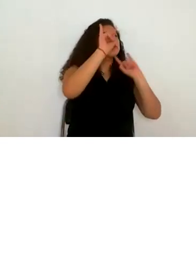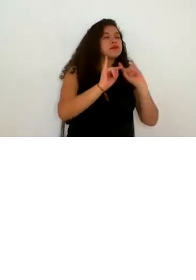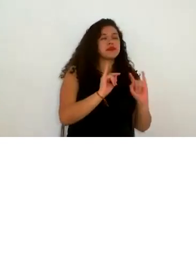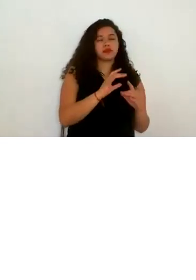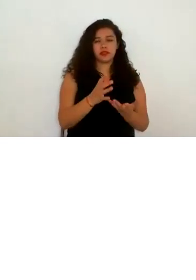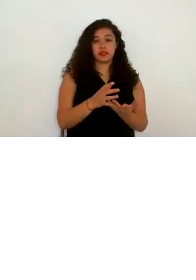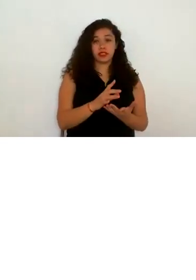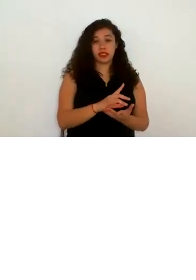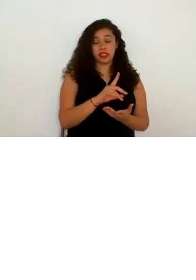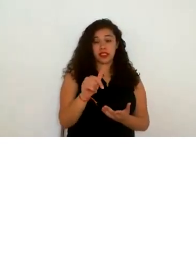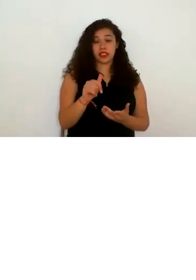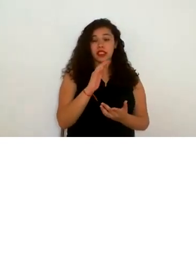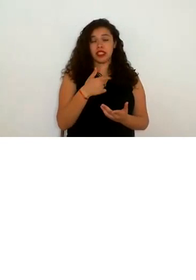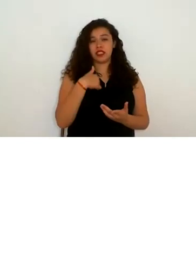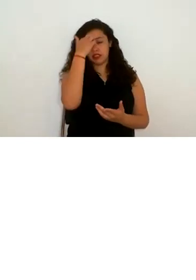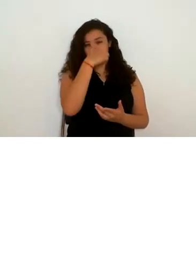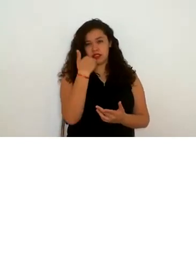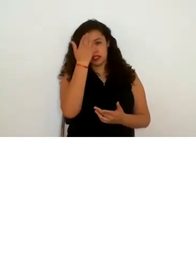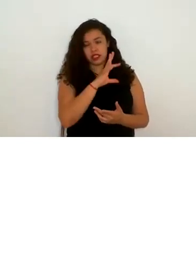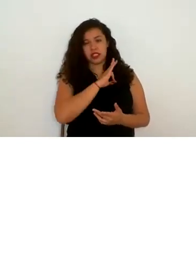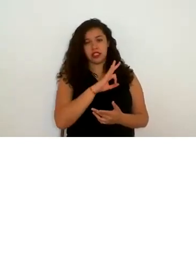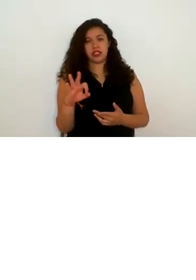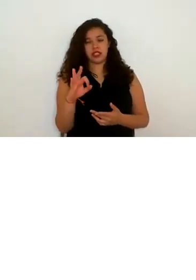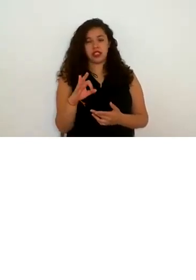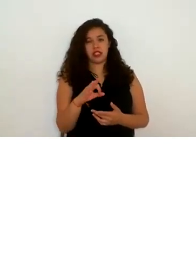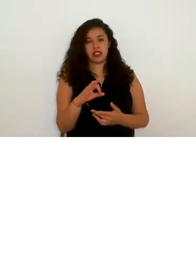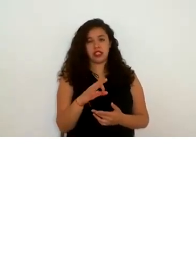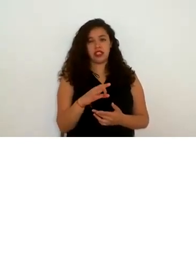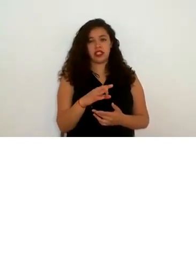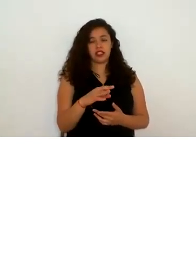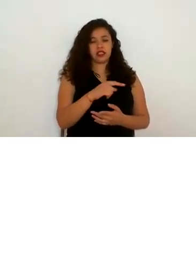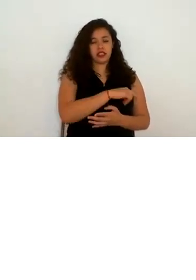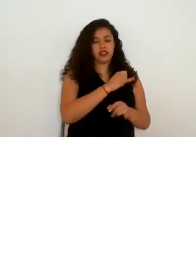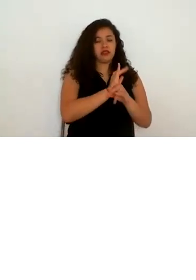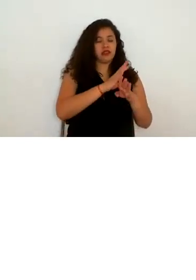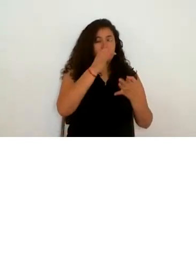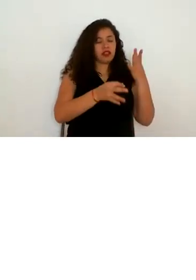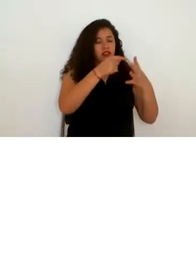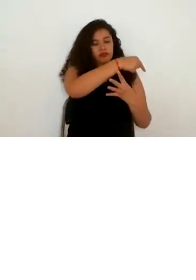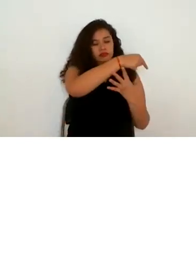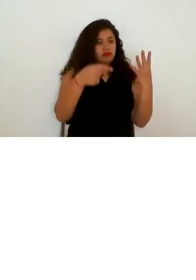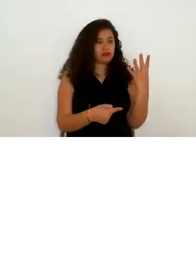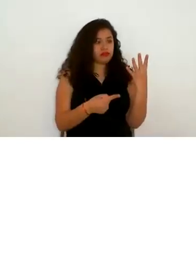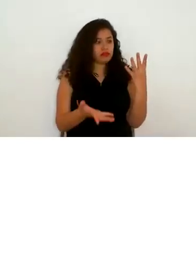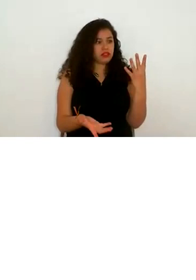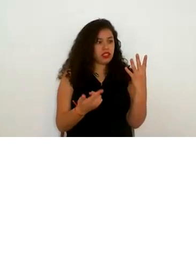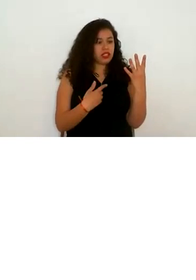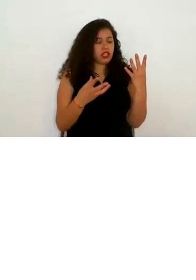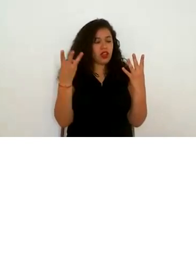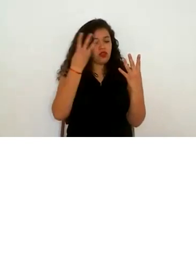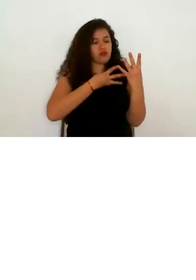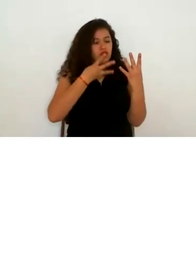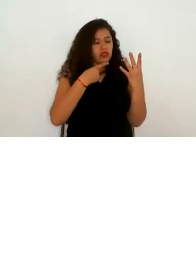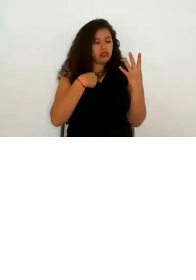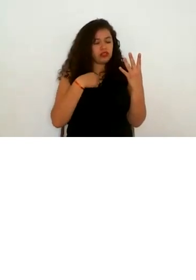pero cuando hacen una consulta, tal vez tuvieron 4 borradores de ese informe final, los 4 están en un formato Word y no saben